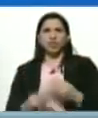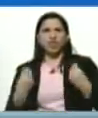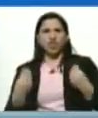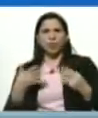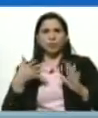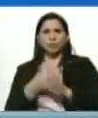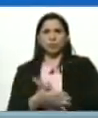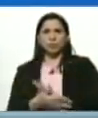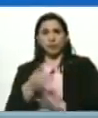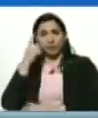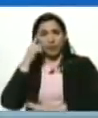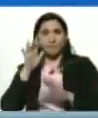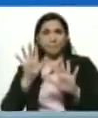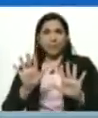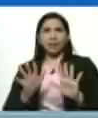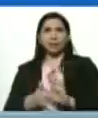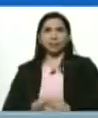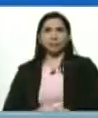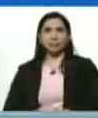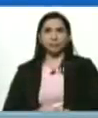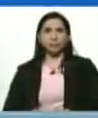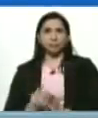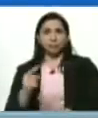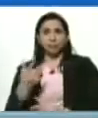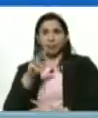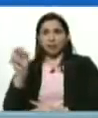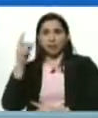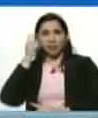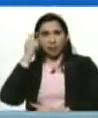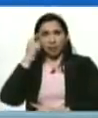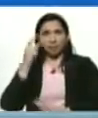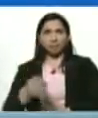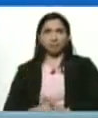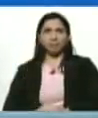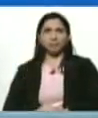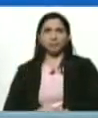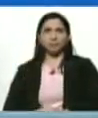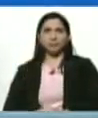esto del día de parada en estos primeros 30 días tarde